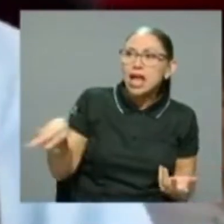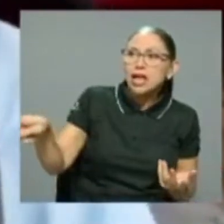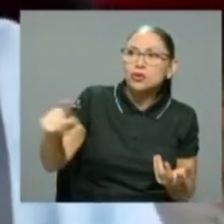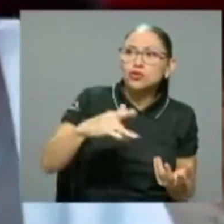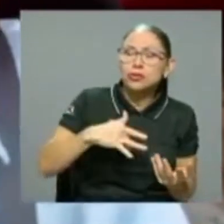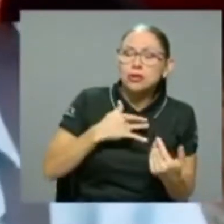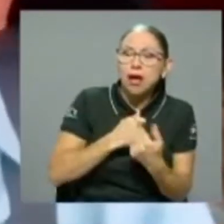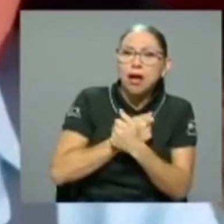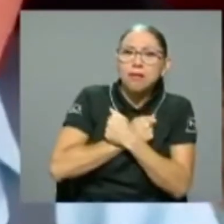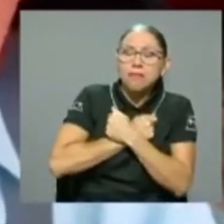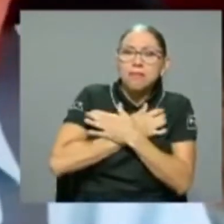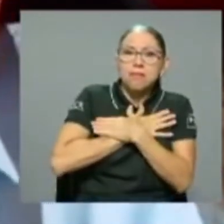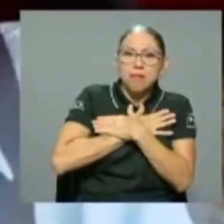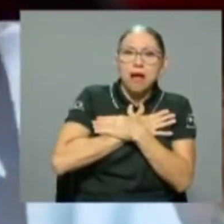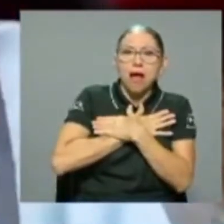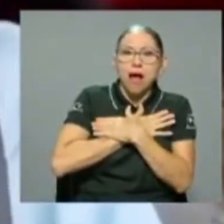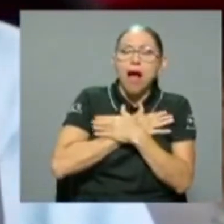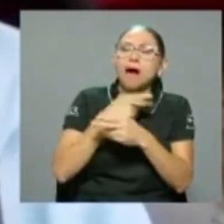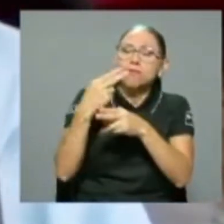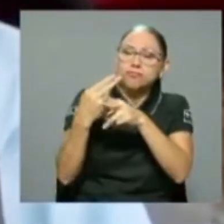ser nombrado